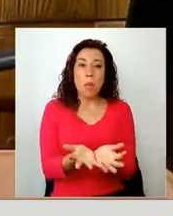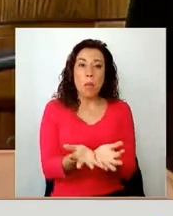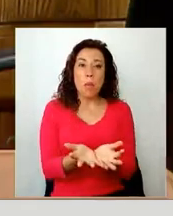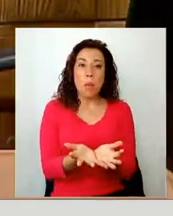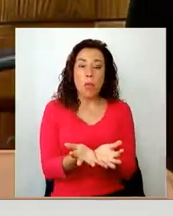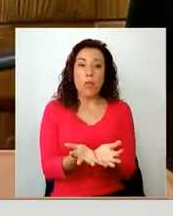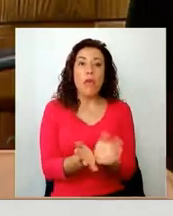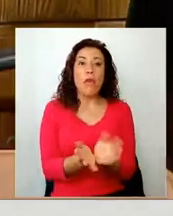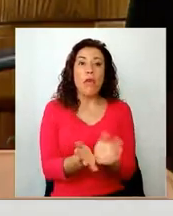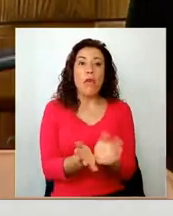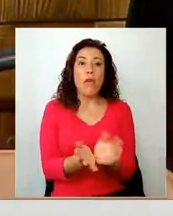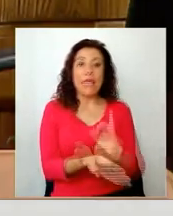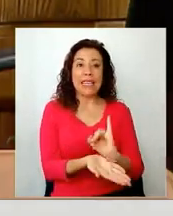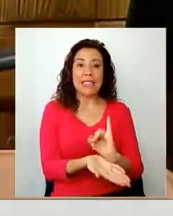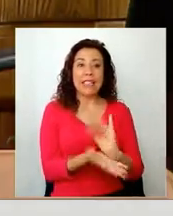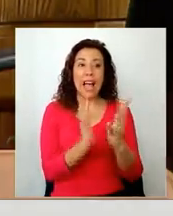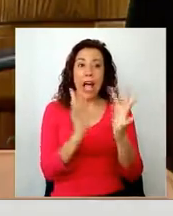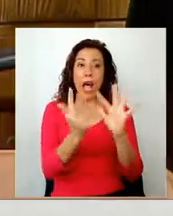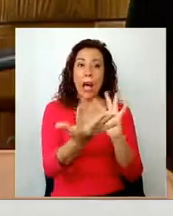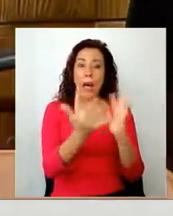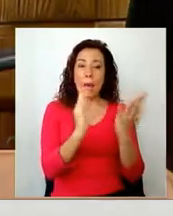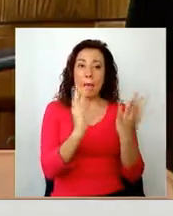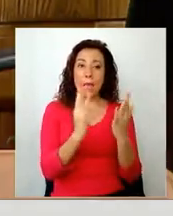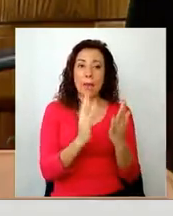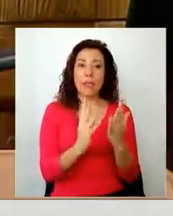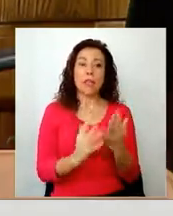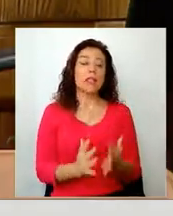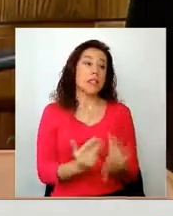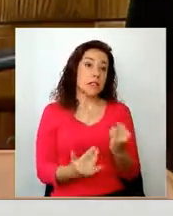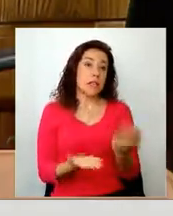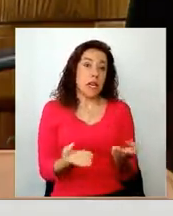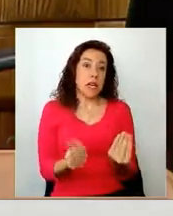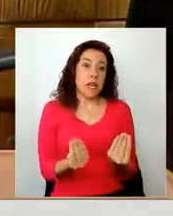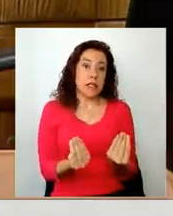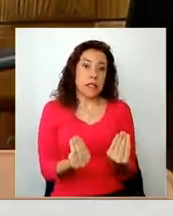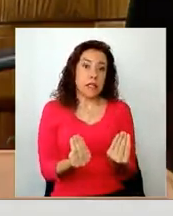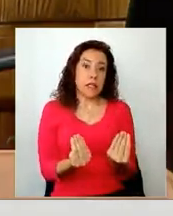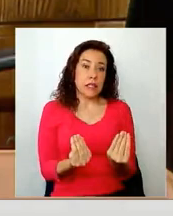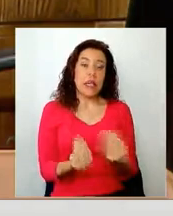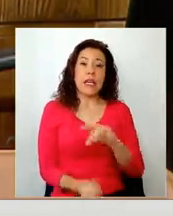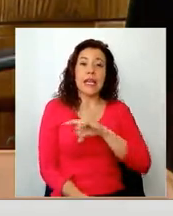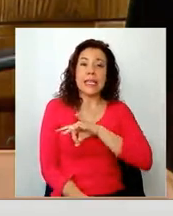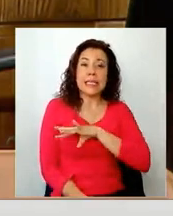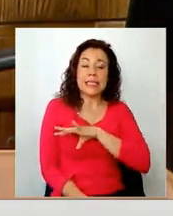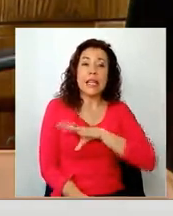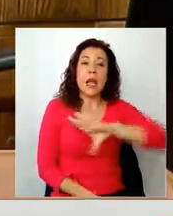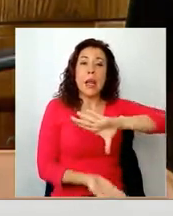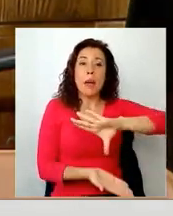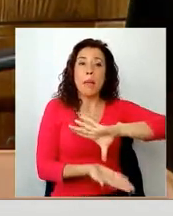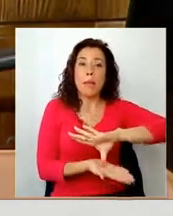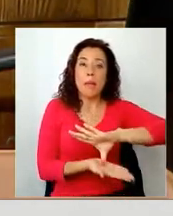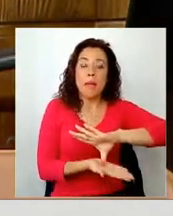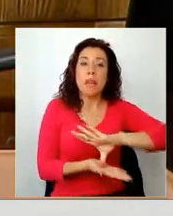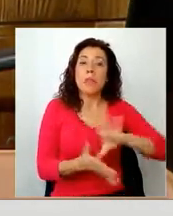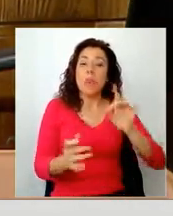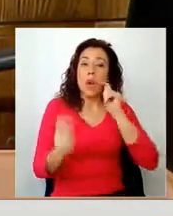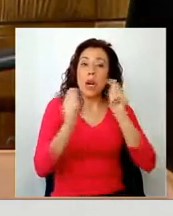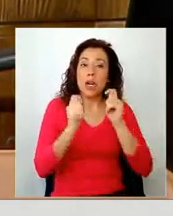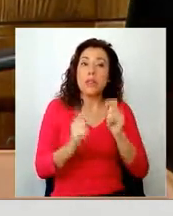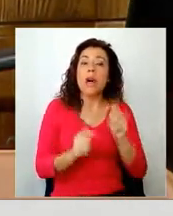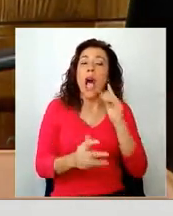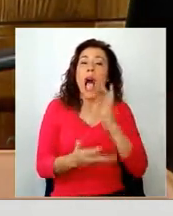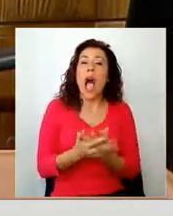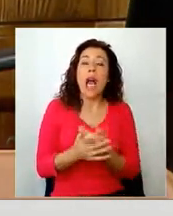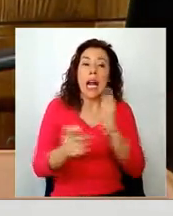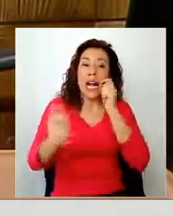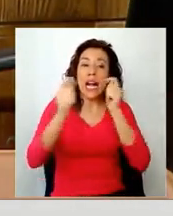institucionalidad ambiental es del todo necesario chile es un país vulnerable nos encontramos expuestos los riesgos y